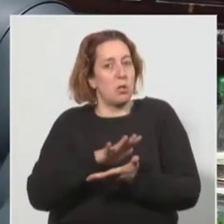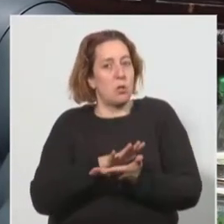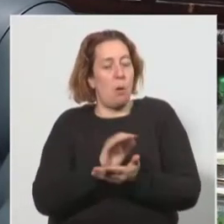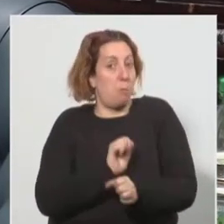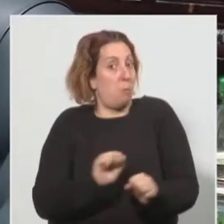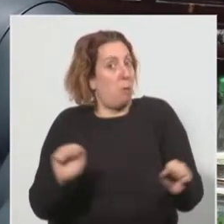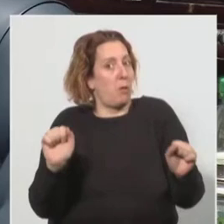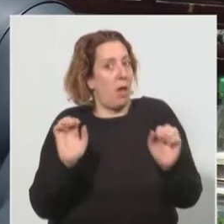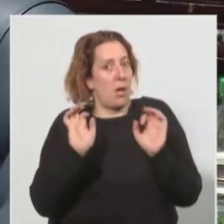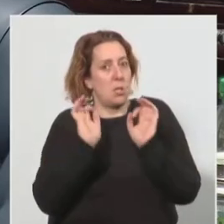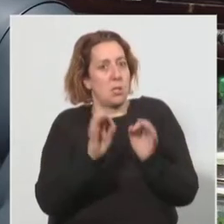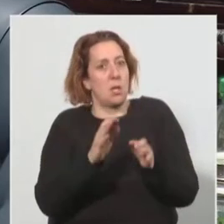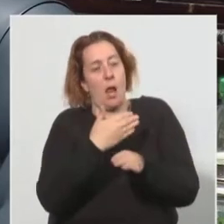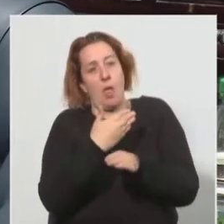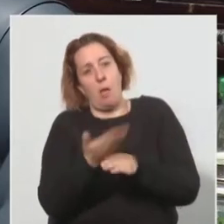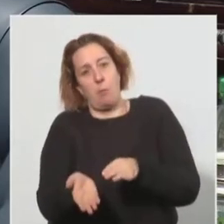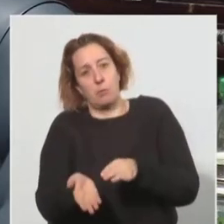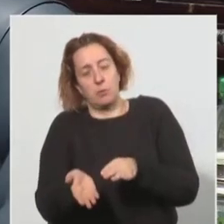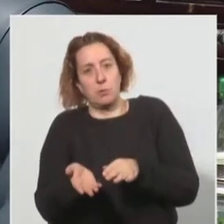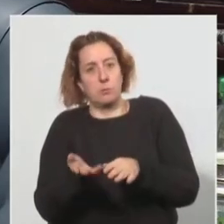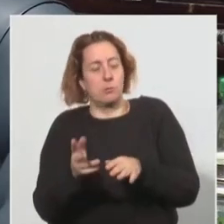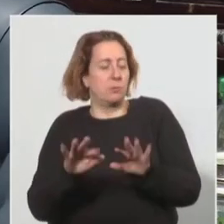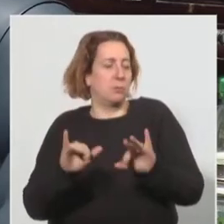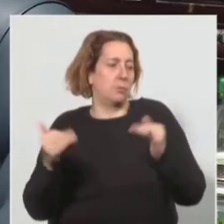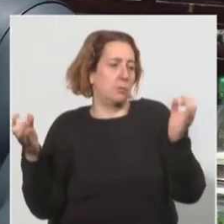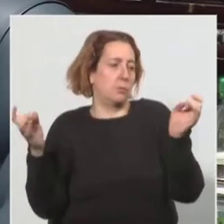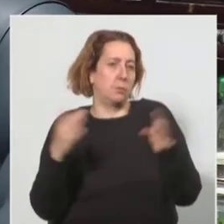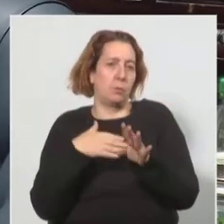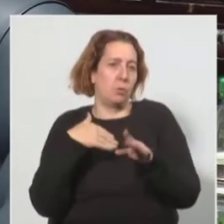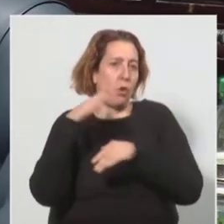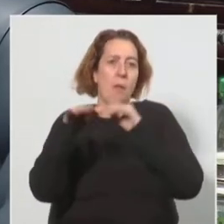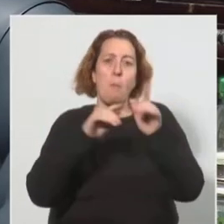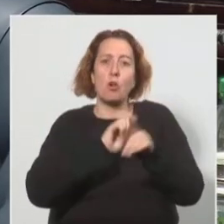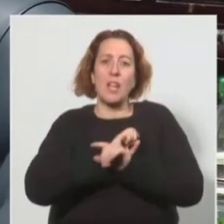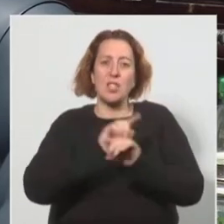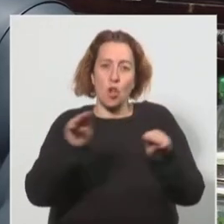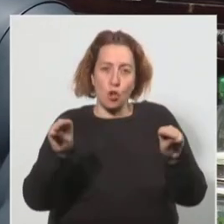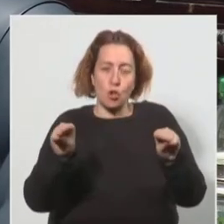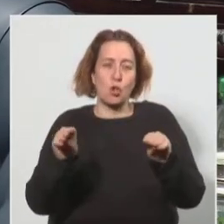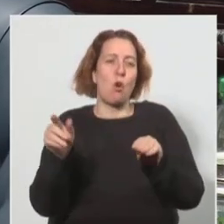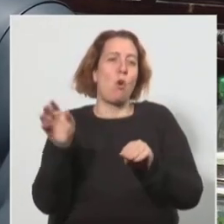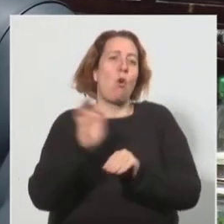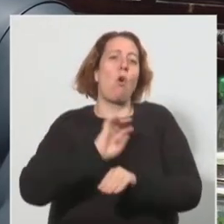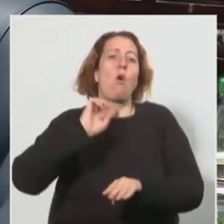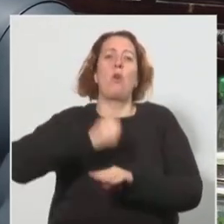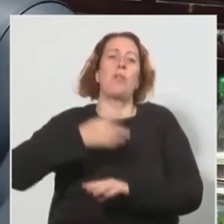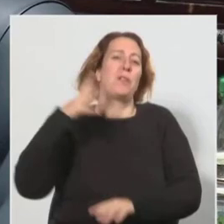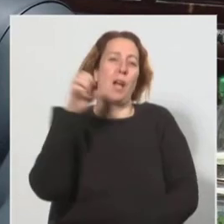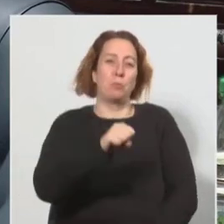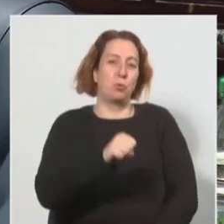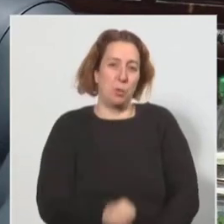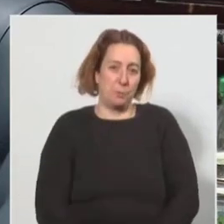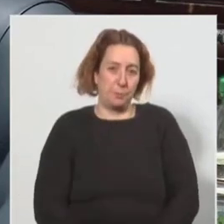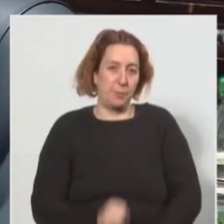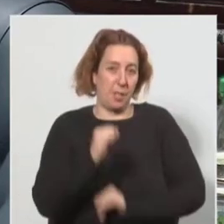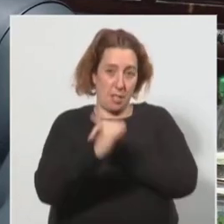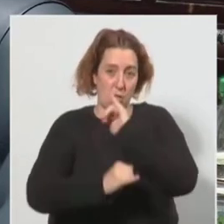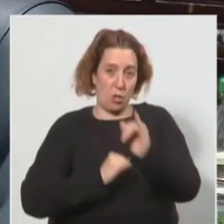llegar luego de que se desencadenara o la deportación o la orden de captura internacional.